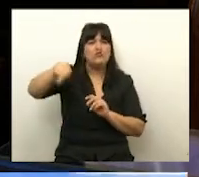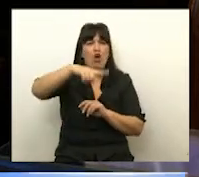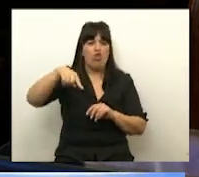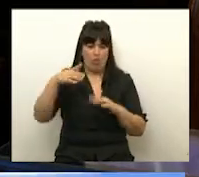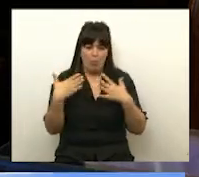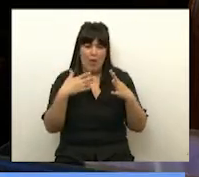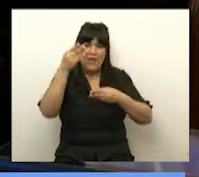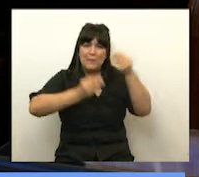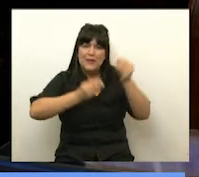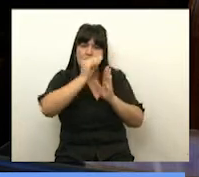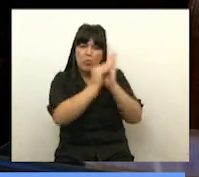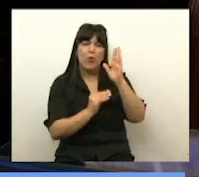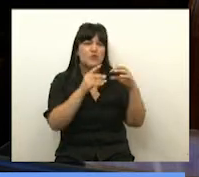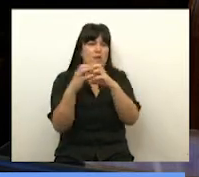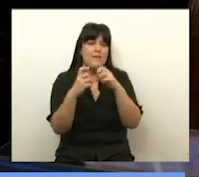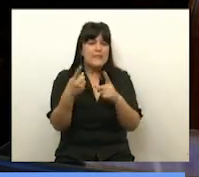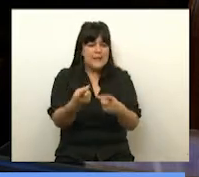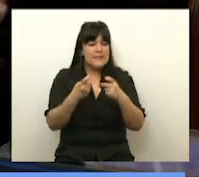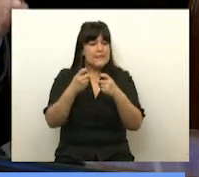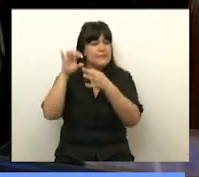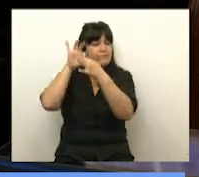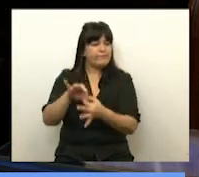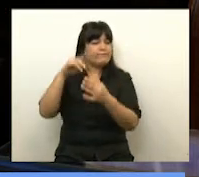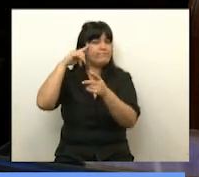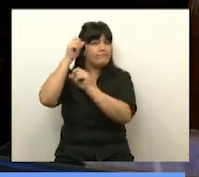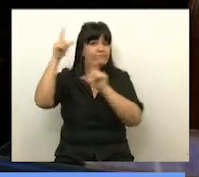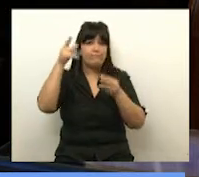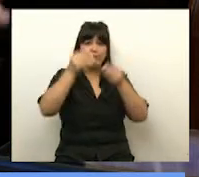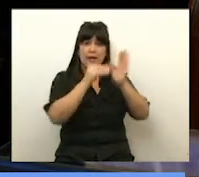discutir un presupuesto de esta naturaleza. Es un presupuesto extraordinario, es un